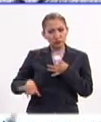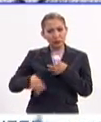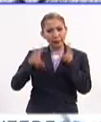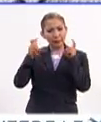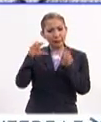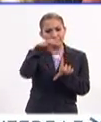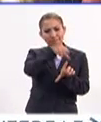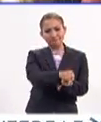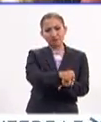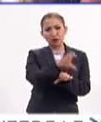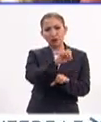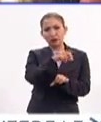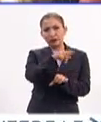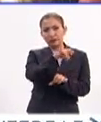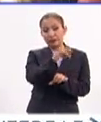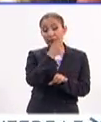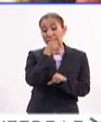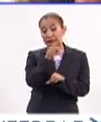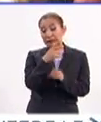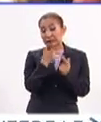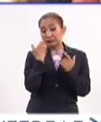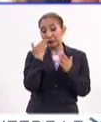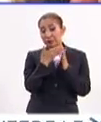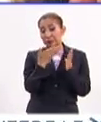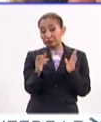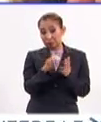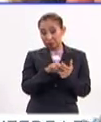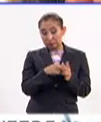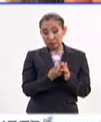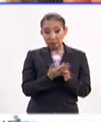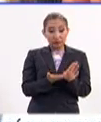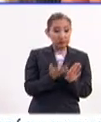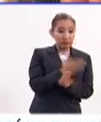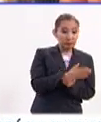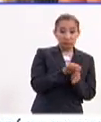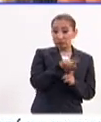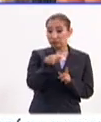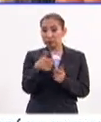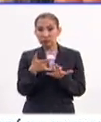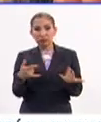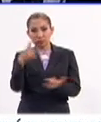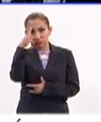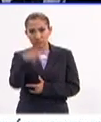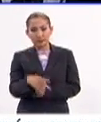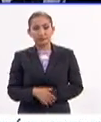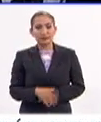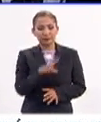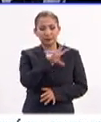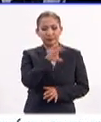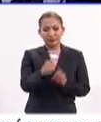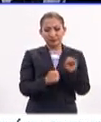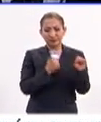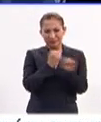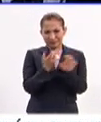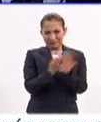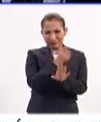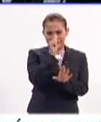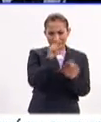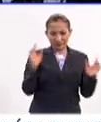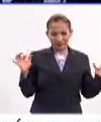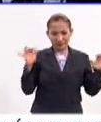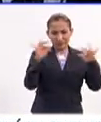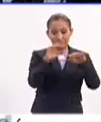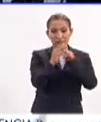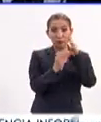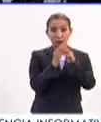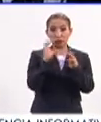tema de la conquista, pues asegura que fue una época que marca un antes y un después en la historia de México. 500 años de ese encuentro de